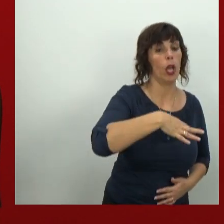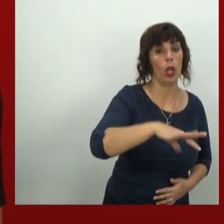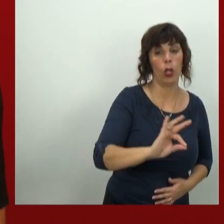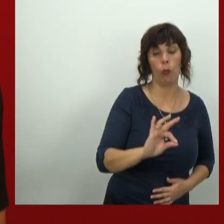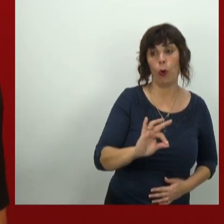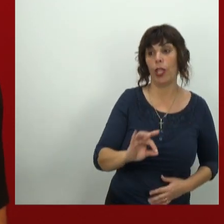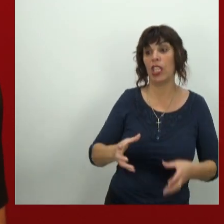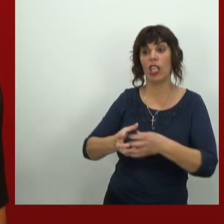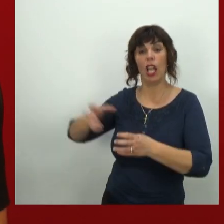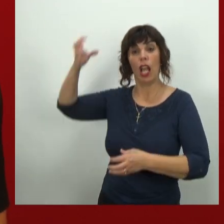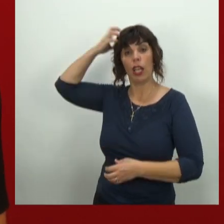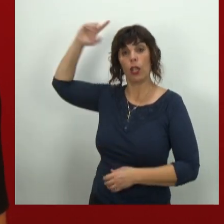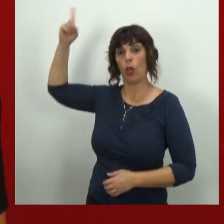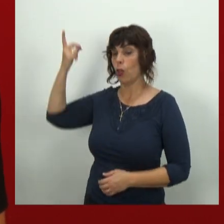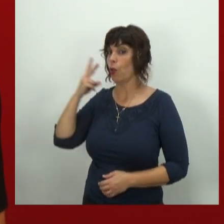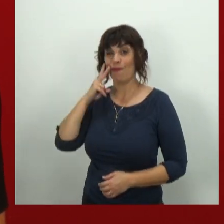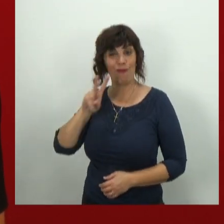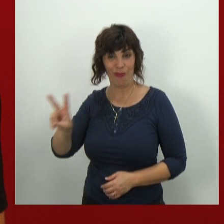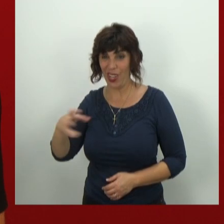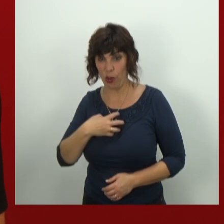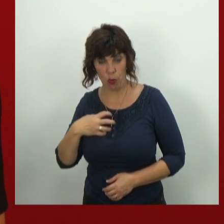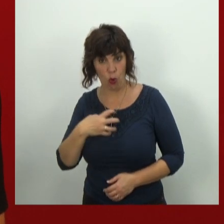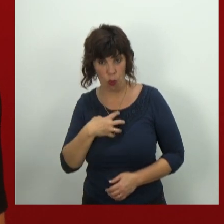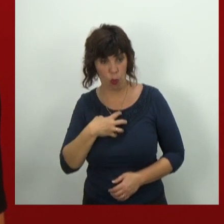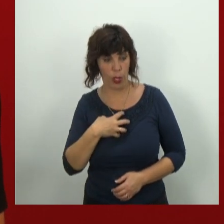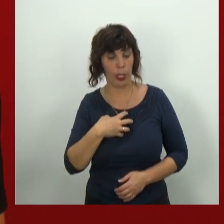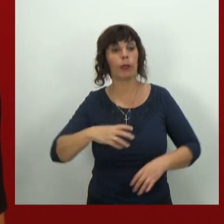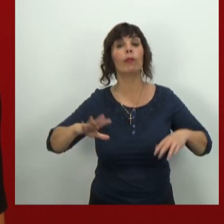Y por eso, no devil,